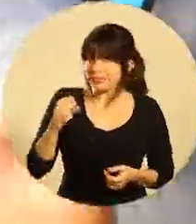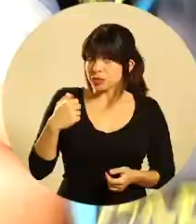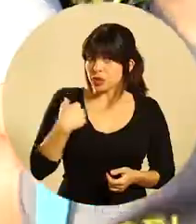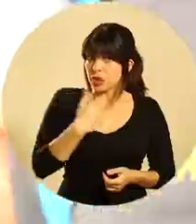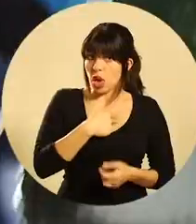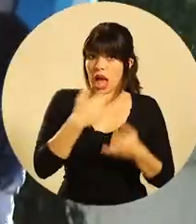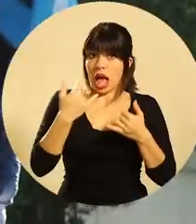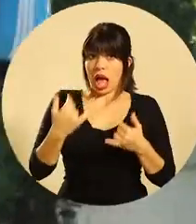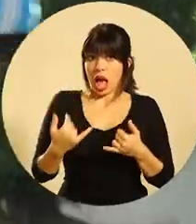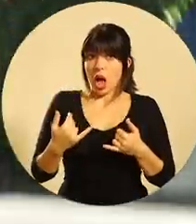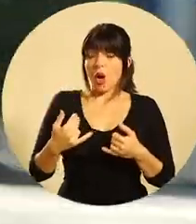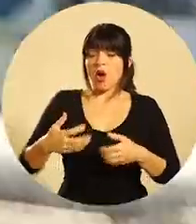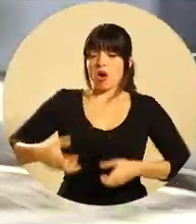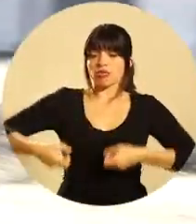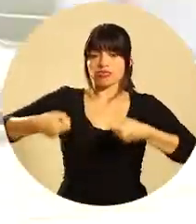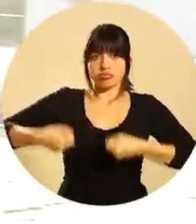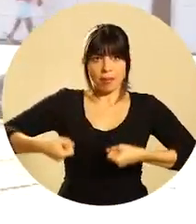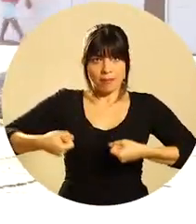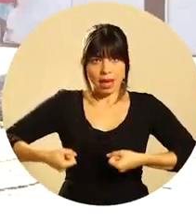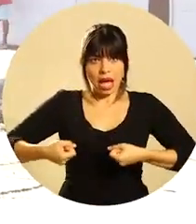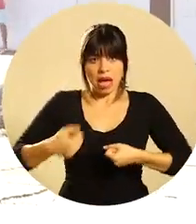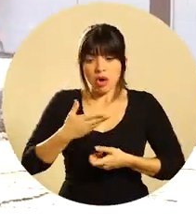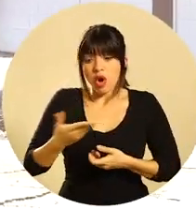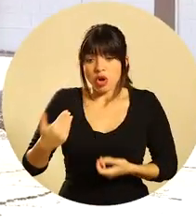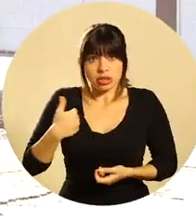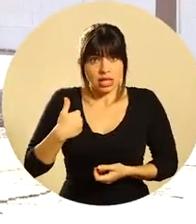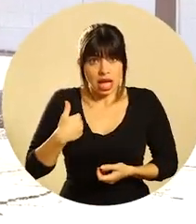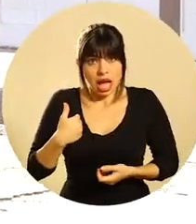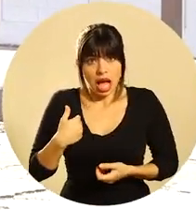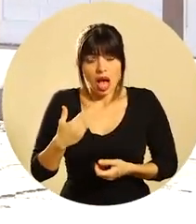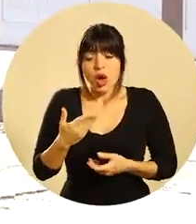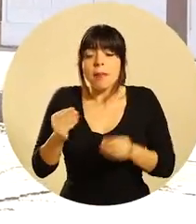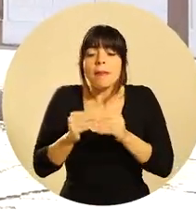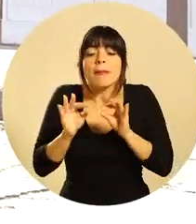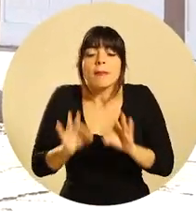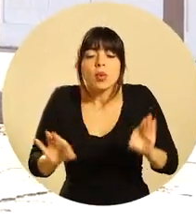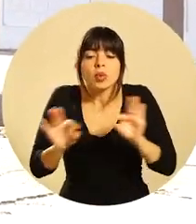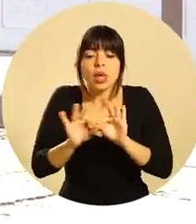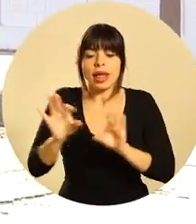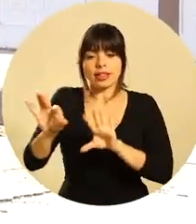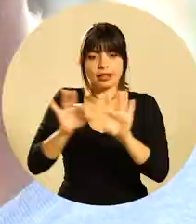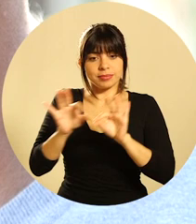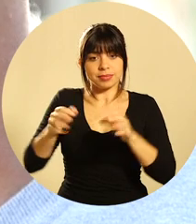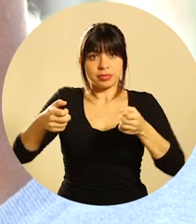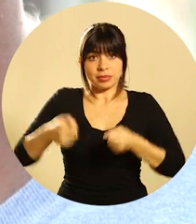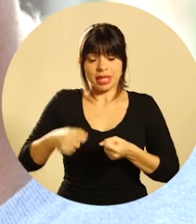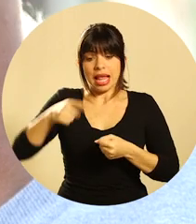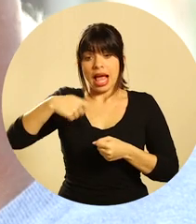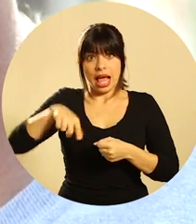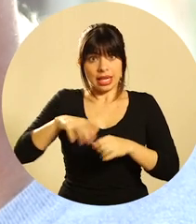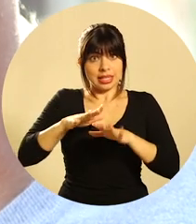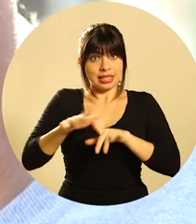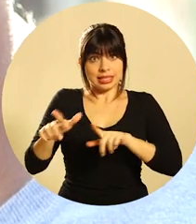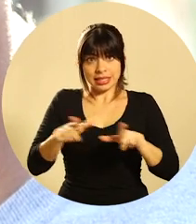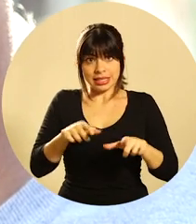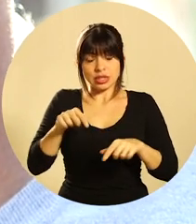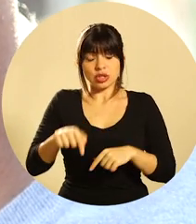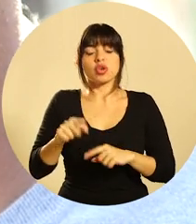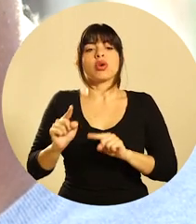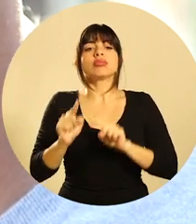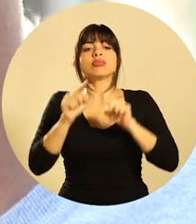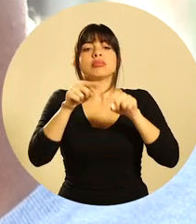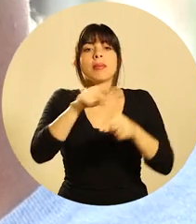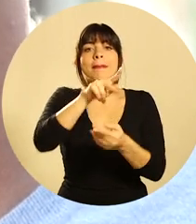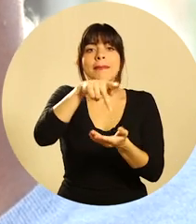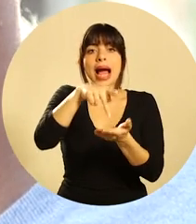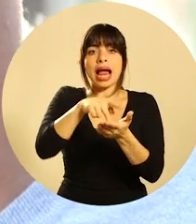Sí, nosotros ahora tomamos nuestro equipaje, lo que tenemos, lo imprescindible, y de allí vamos hasta el